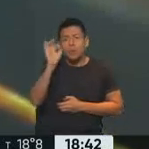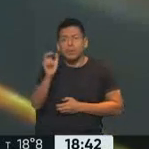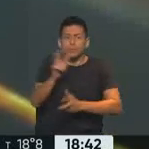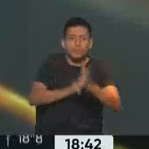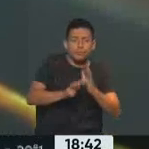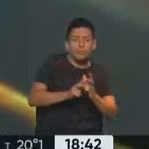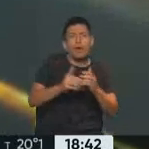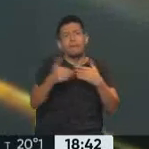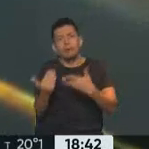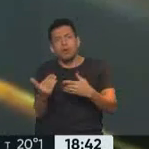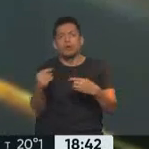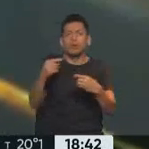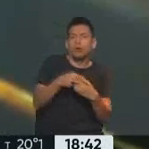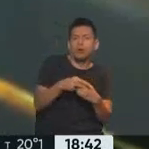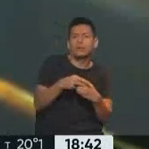contra respecto de